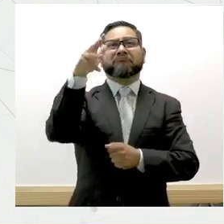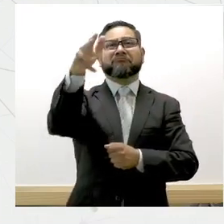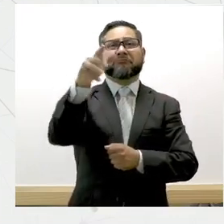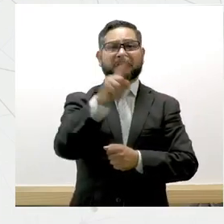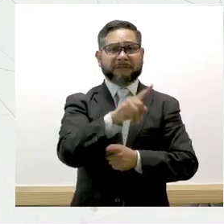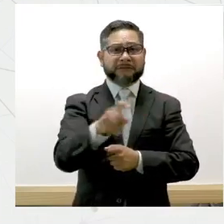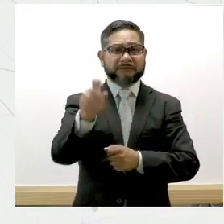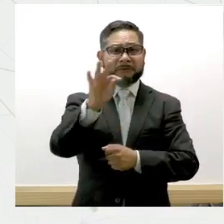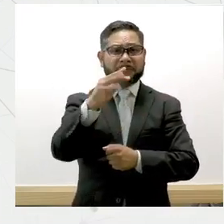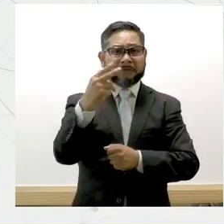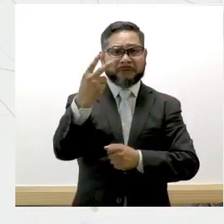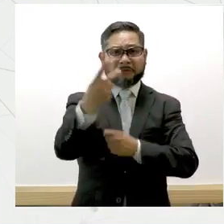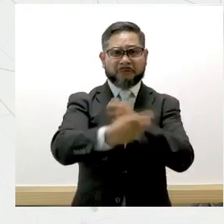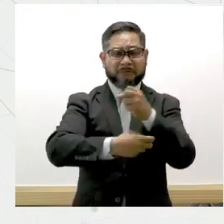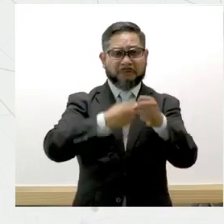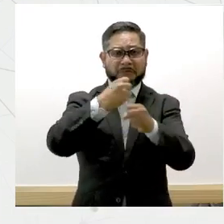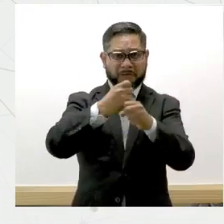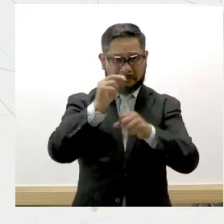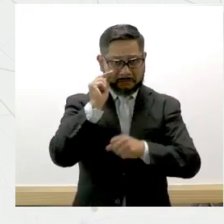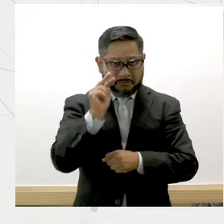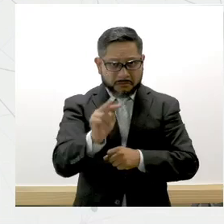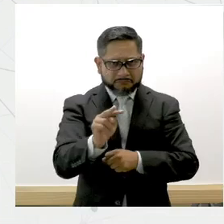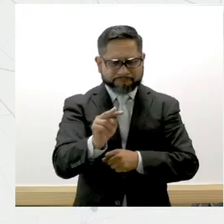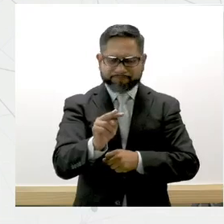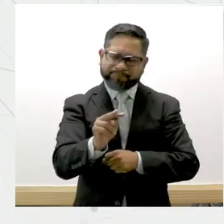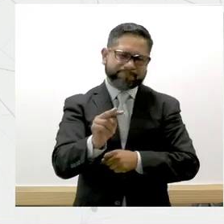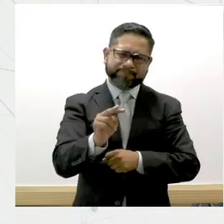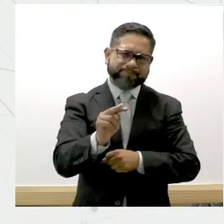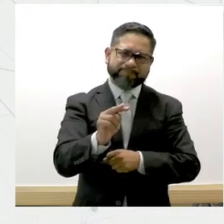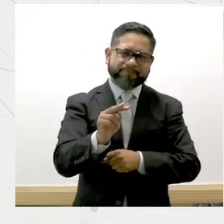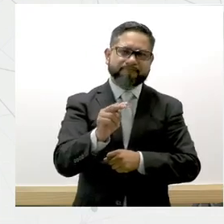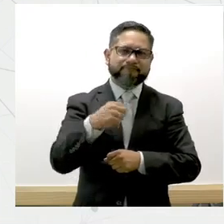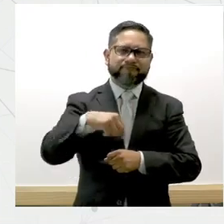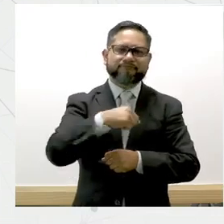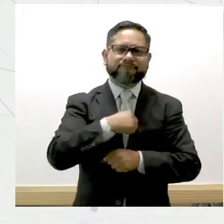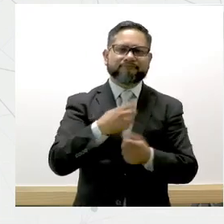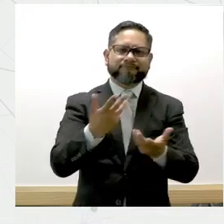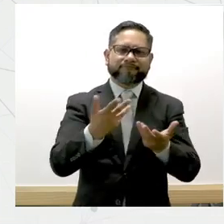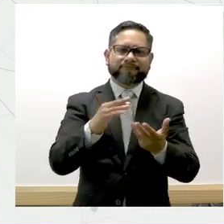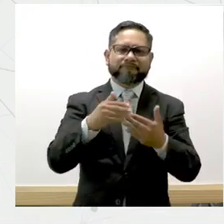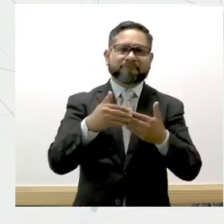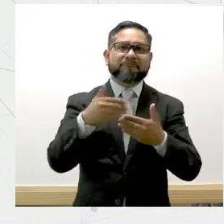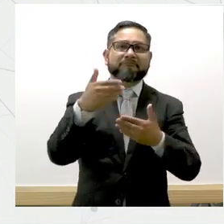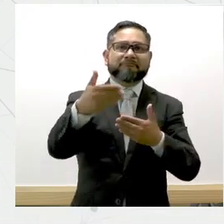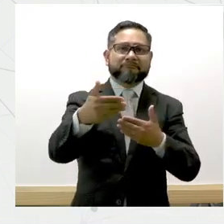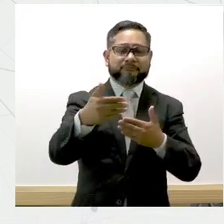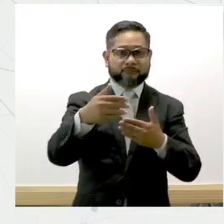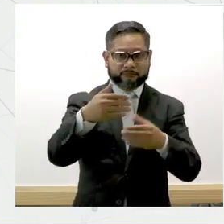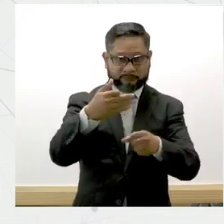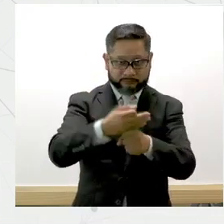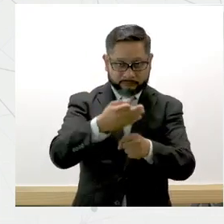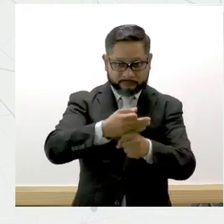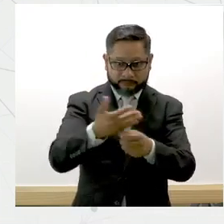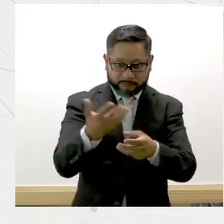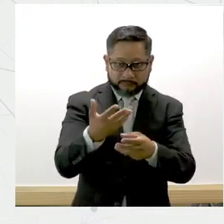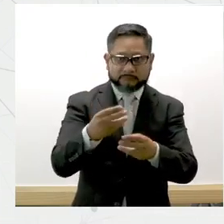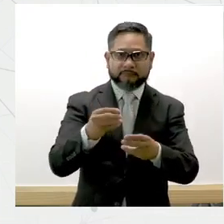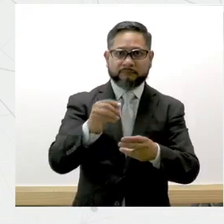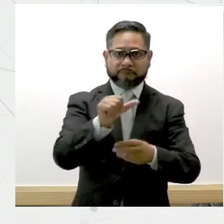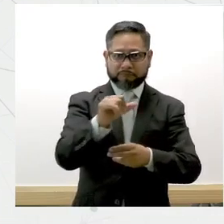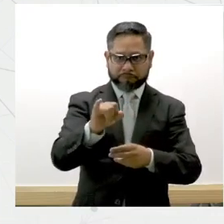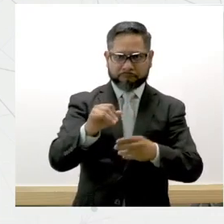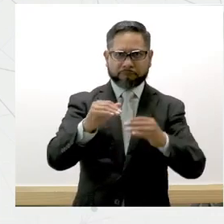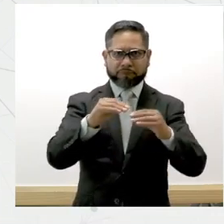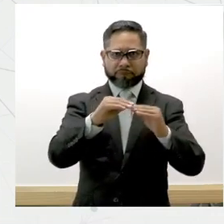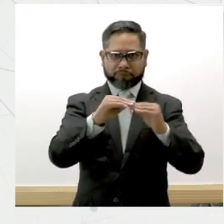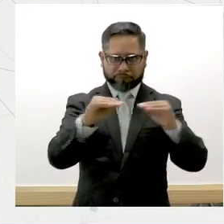años, pero lo que es cierto es que de este modo vamos a tener una regresión. Si no conseguimos que tengamos una inteligencia artificial